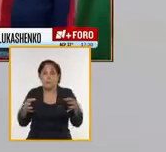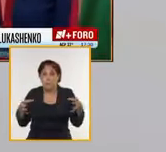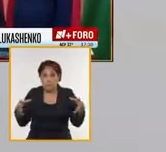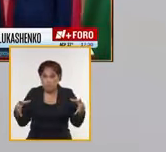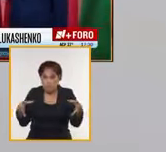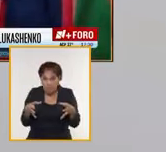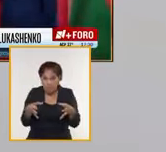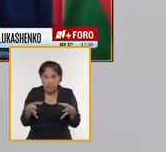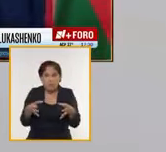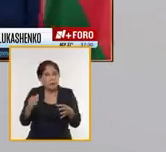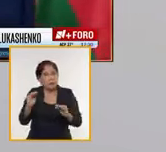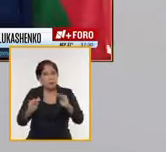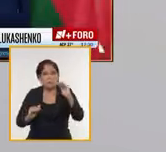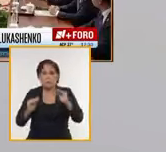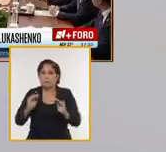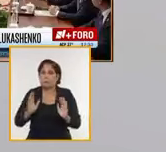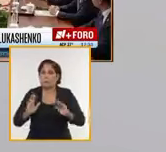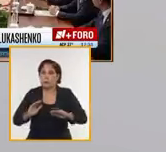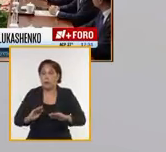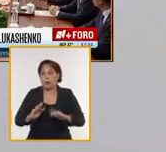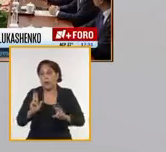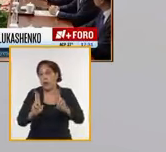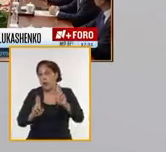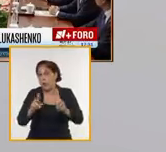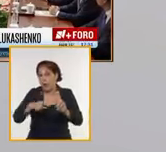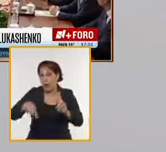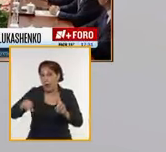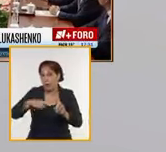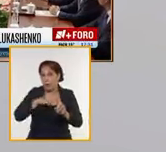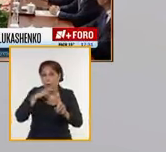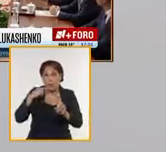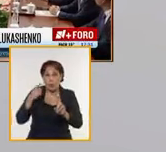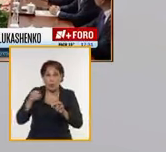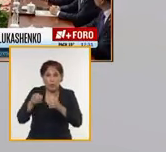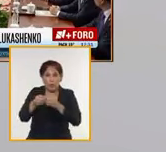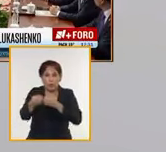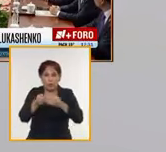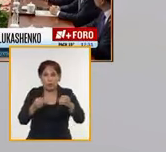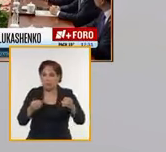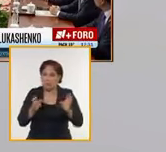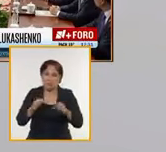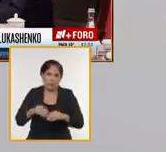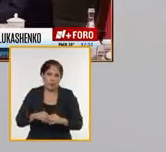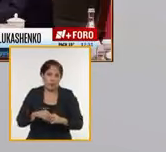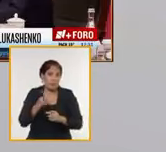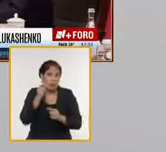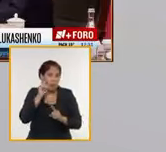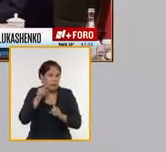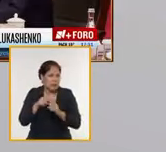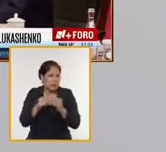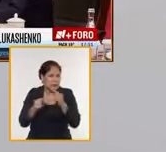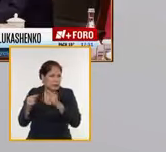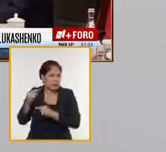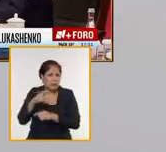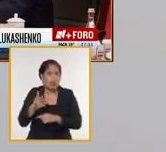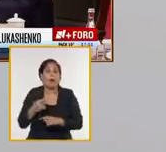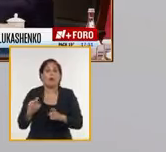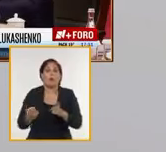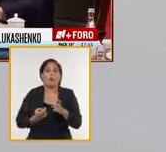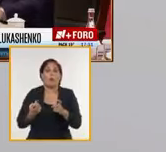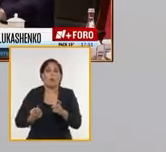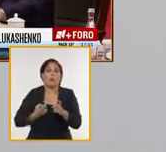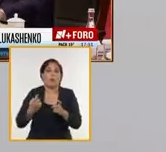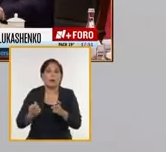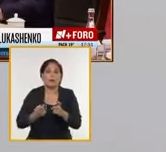gran inestabilidad entre todos estos países. Su misión fundamental era combatir